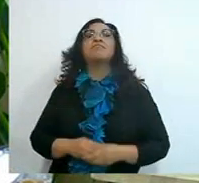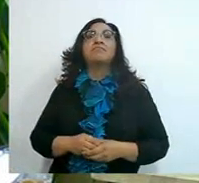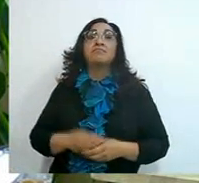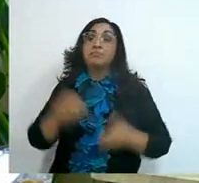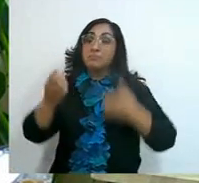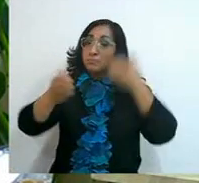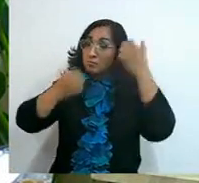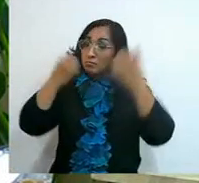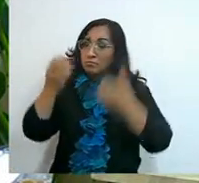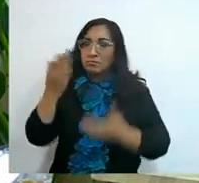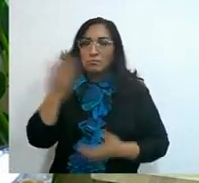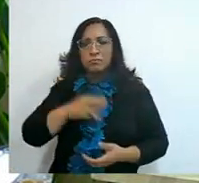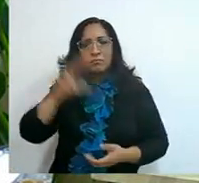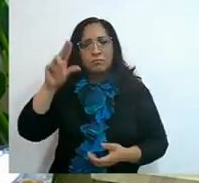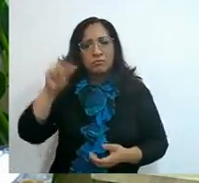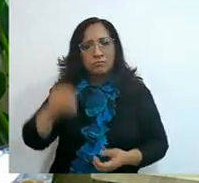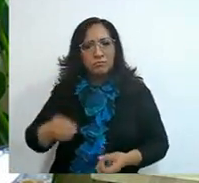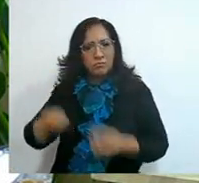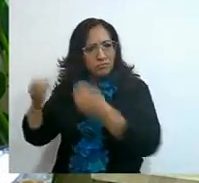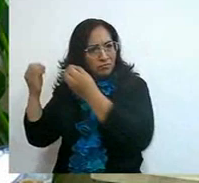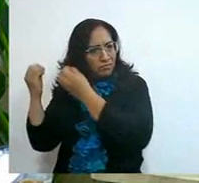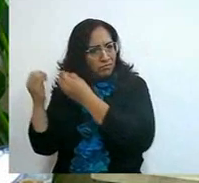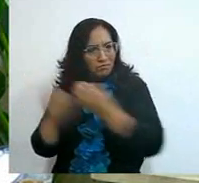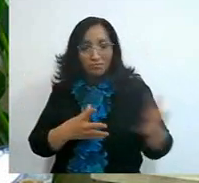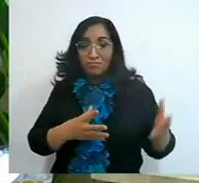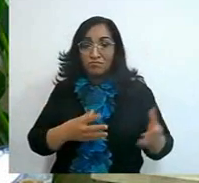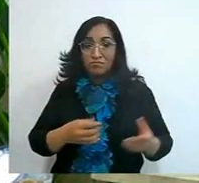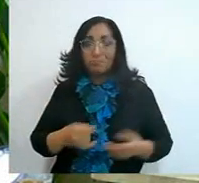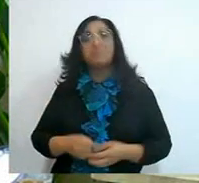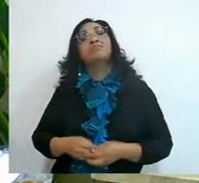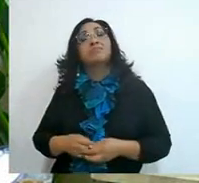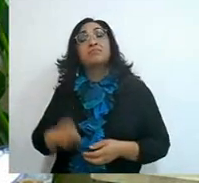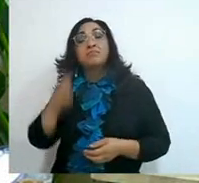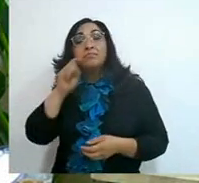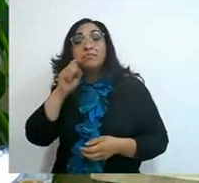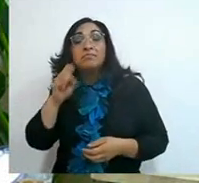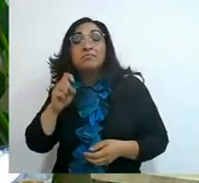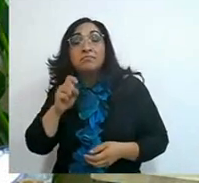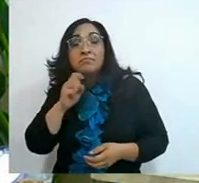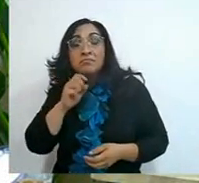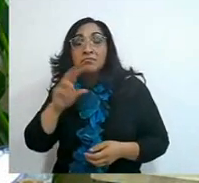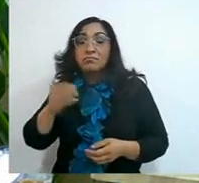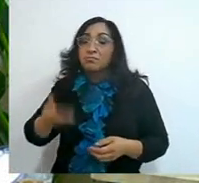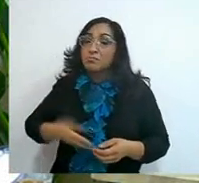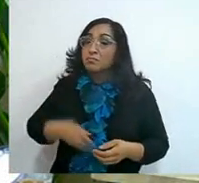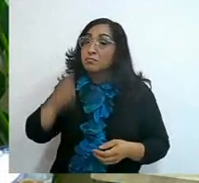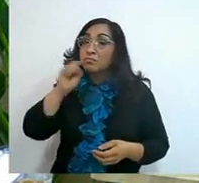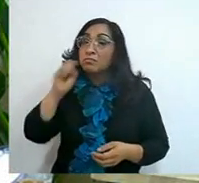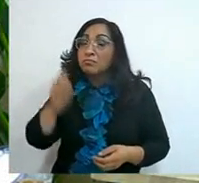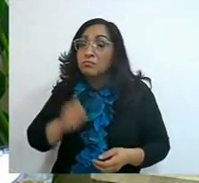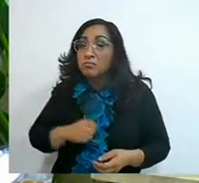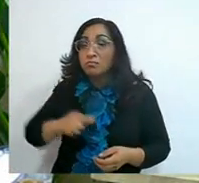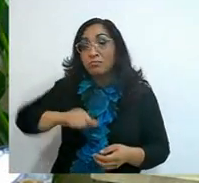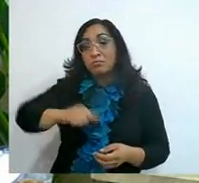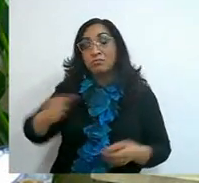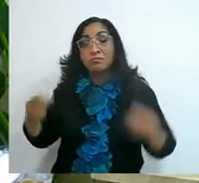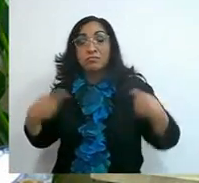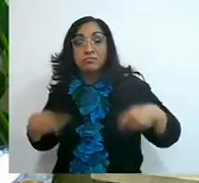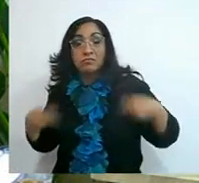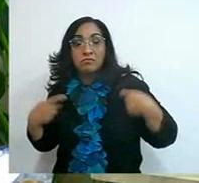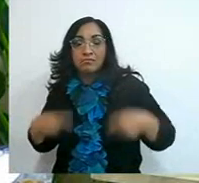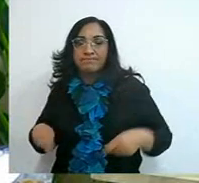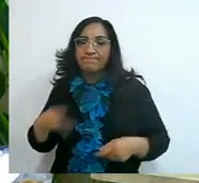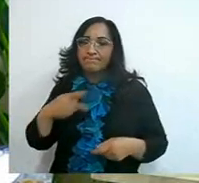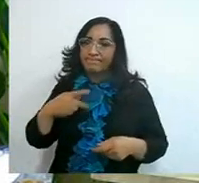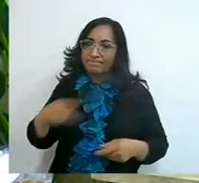Biblia? No. Huid de la fornicación, dice el Señor. No cometerás adulterio, dice el Señor. Pero